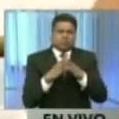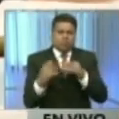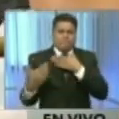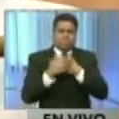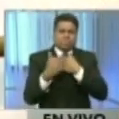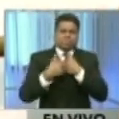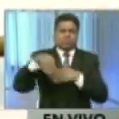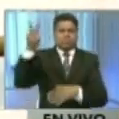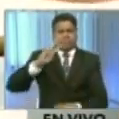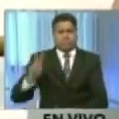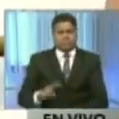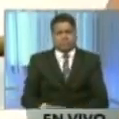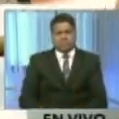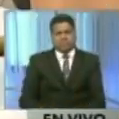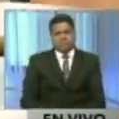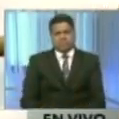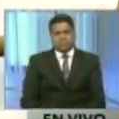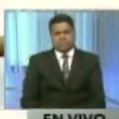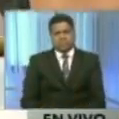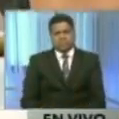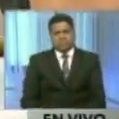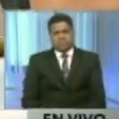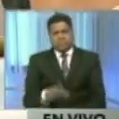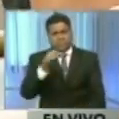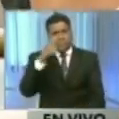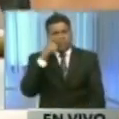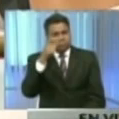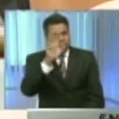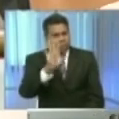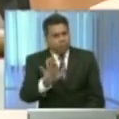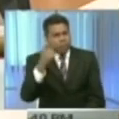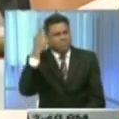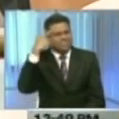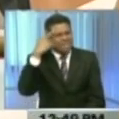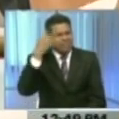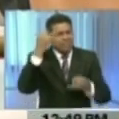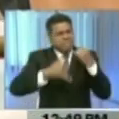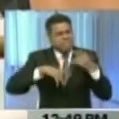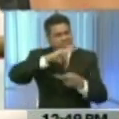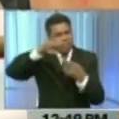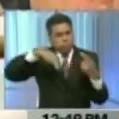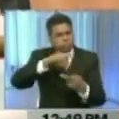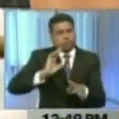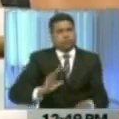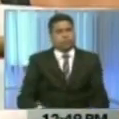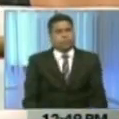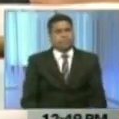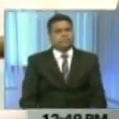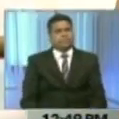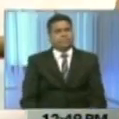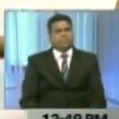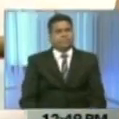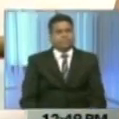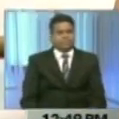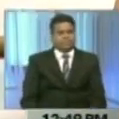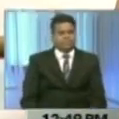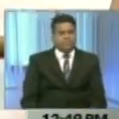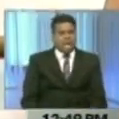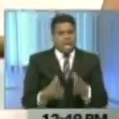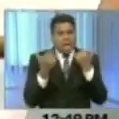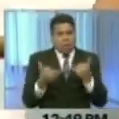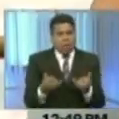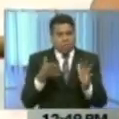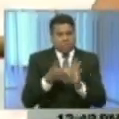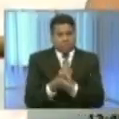el presidente de un poder público para que se intervenga Venezuela. La situación en Venezuela es de un deterioro